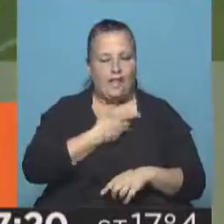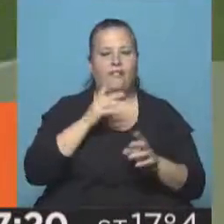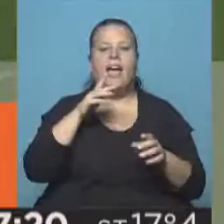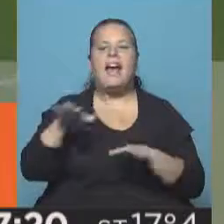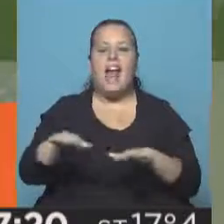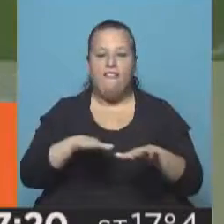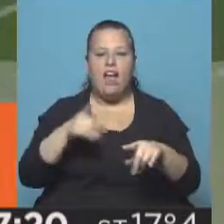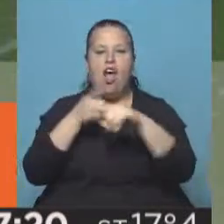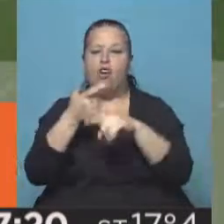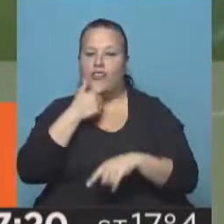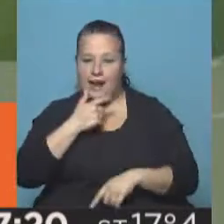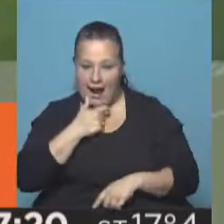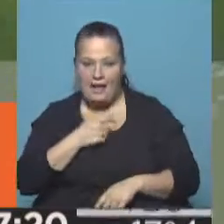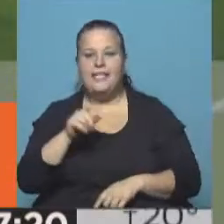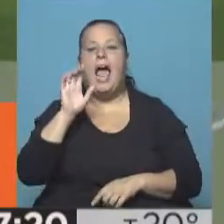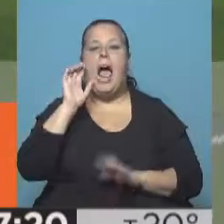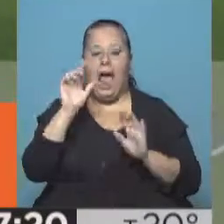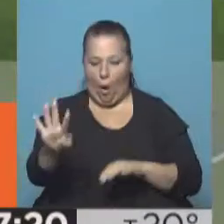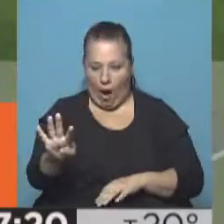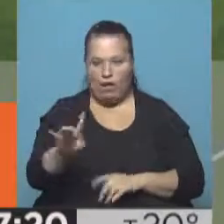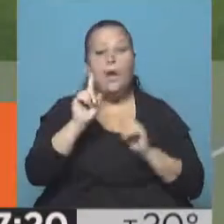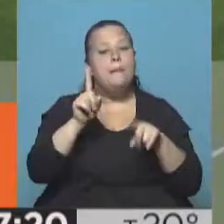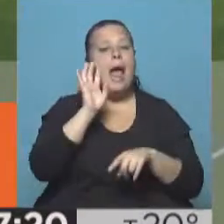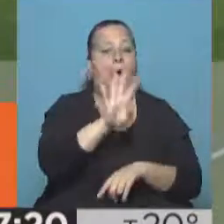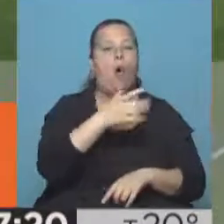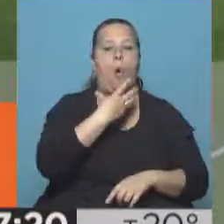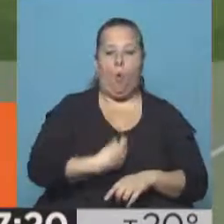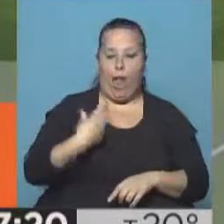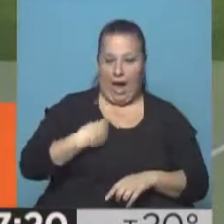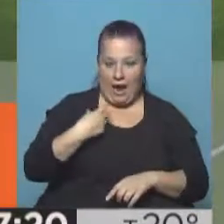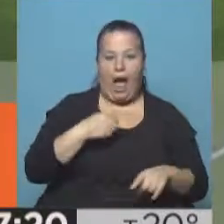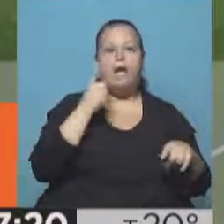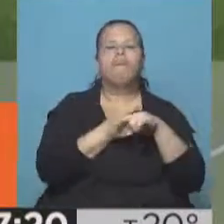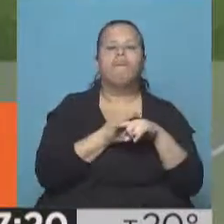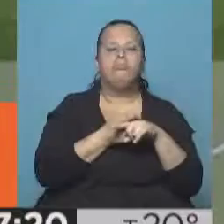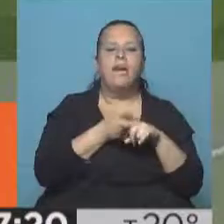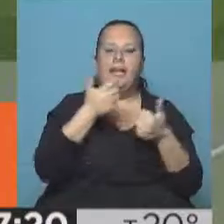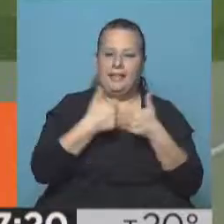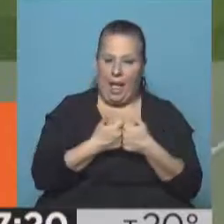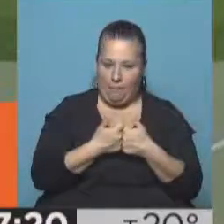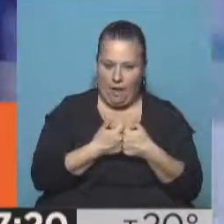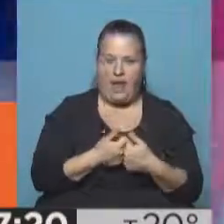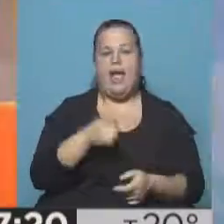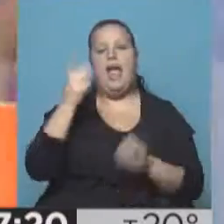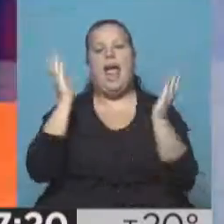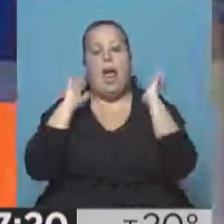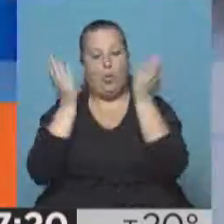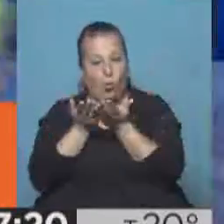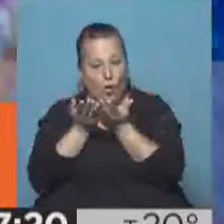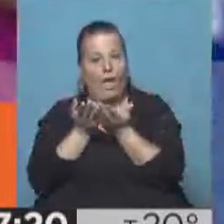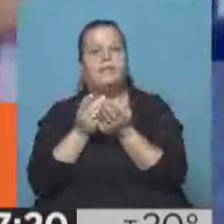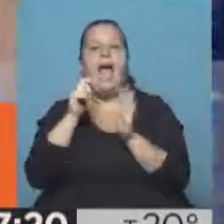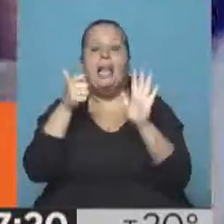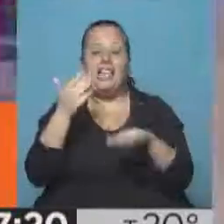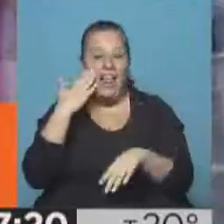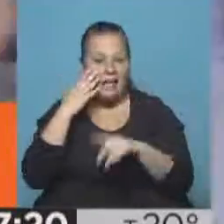Rafaela frente a Racing a partir de las 16. Mismo horario para Huracán en Parque Patricios recibiendo a Temperley. Estudiantes de La Plata desde las